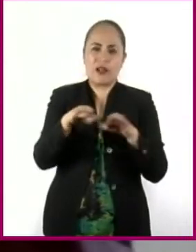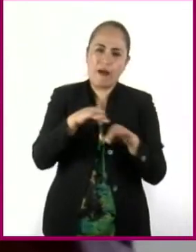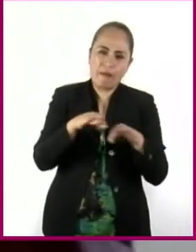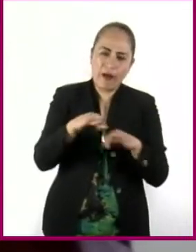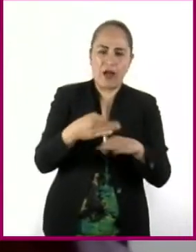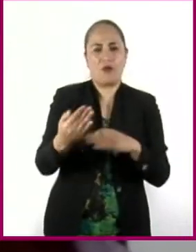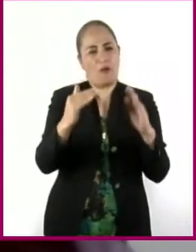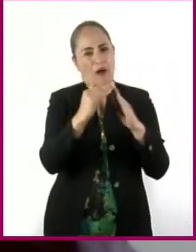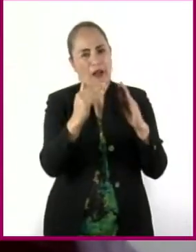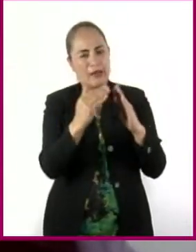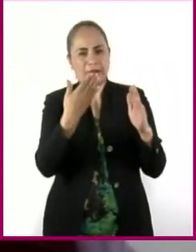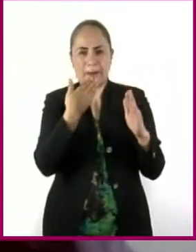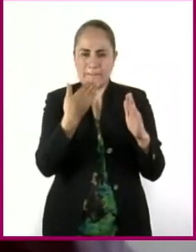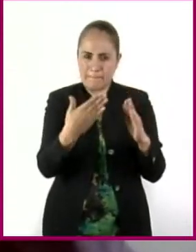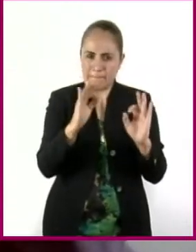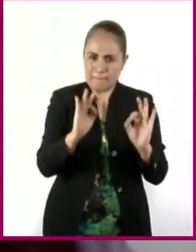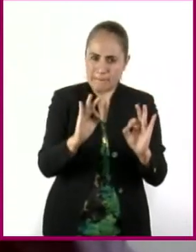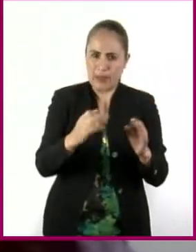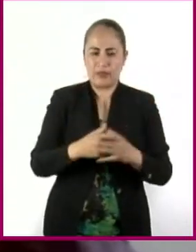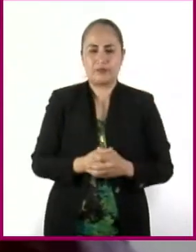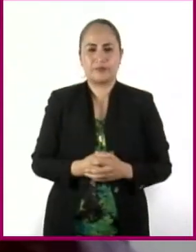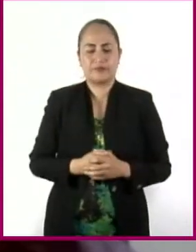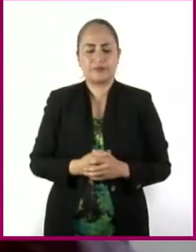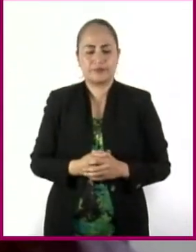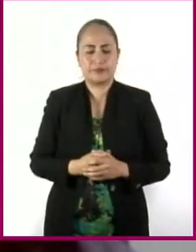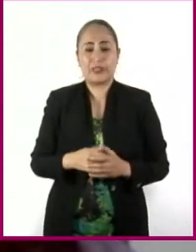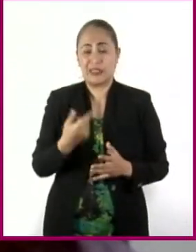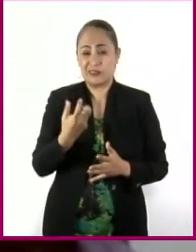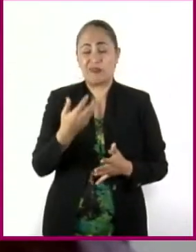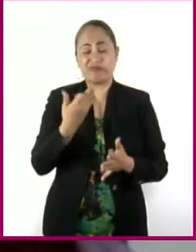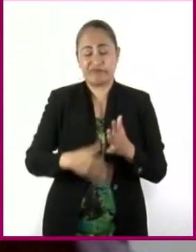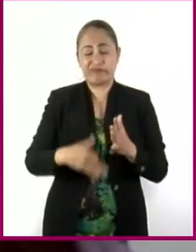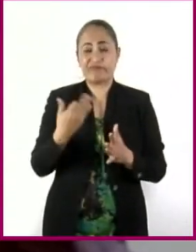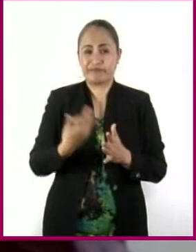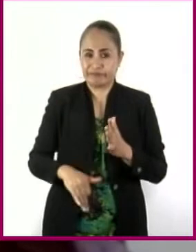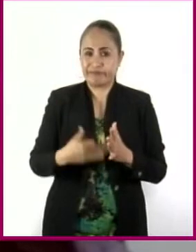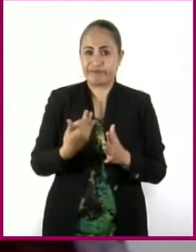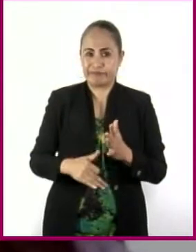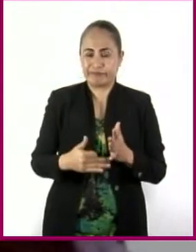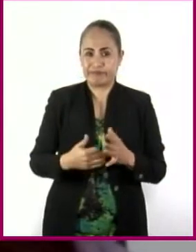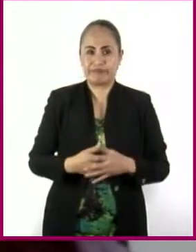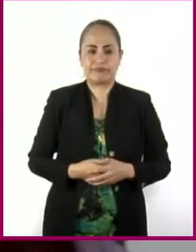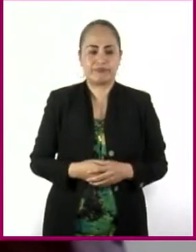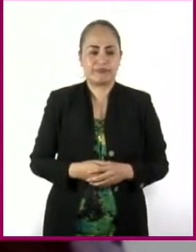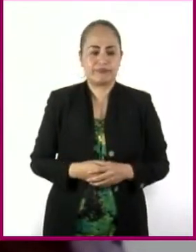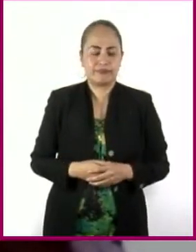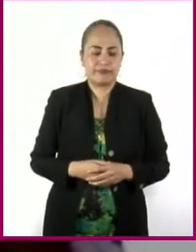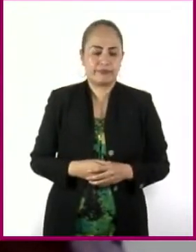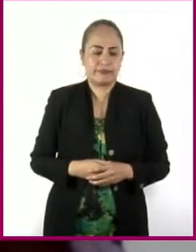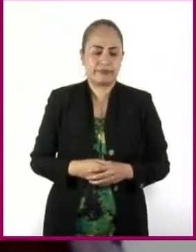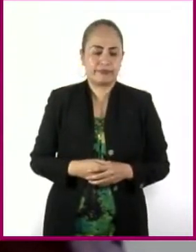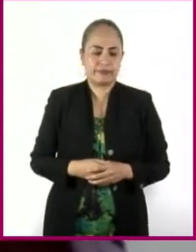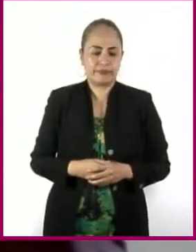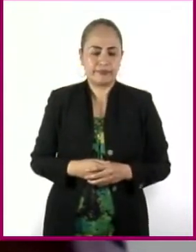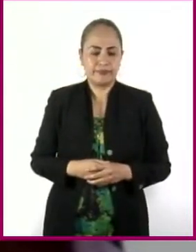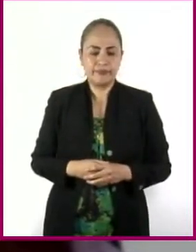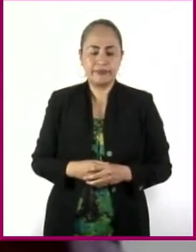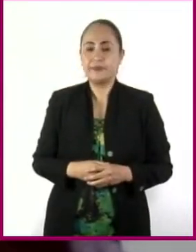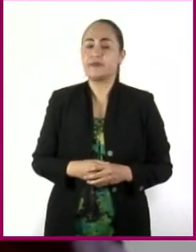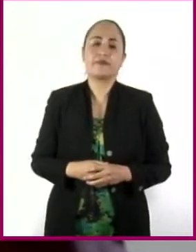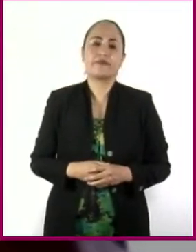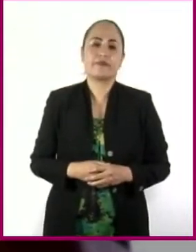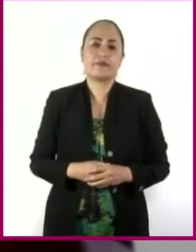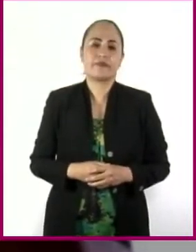una vivienda digna. Y bueno, esto implica justamente que tengamos un